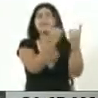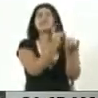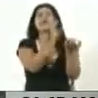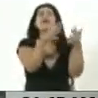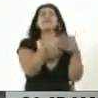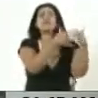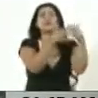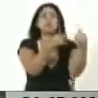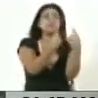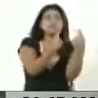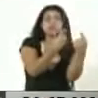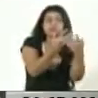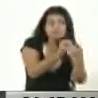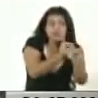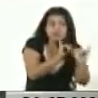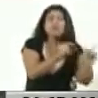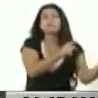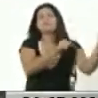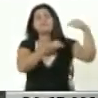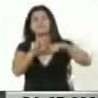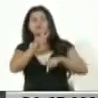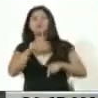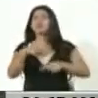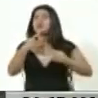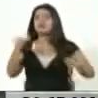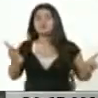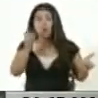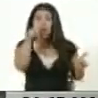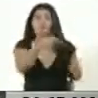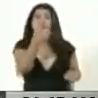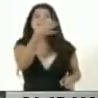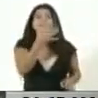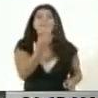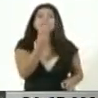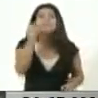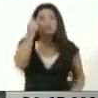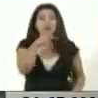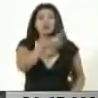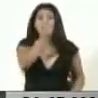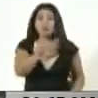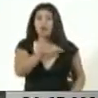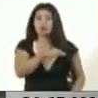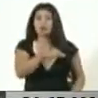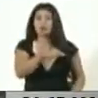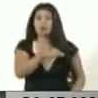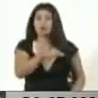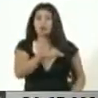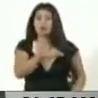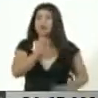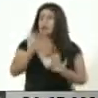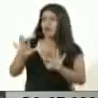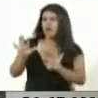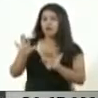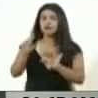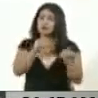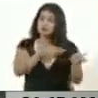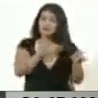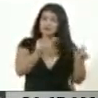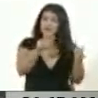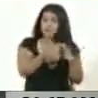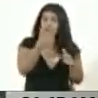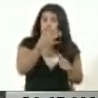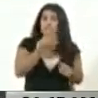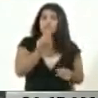con el Departamento de Estado norteamericano, una cosa muy distinta de los Estados Unidos. Habría que explicarle a los venezolanos. Exactamente, ¿no? Exactamente. Una cosa muy distinta es una relación